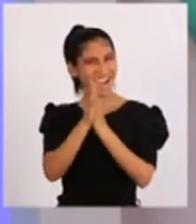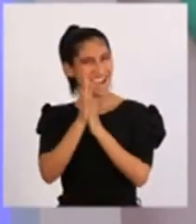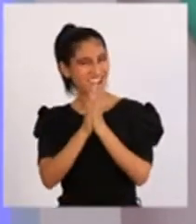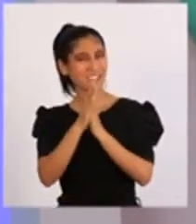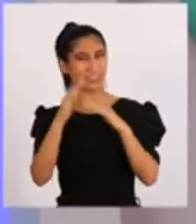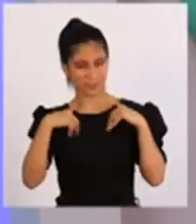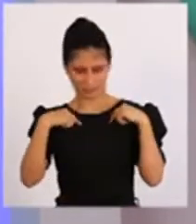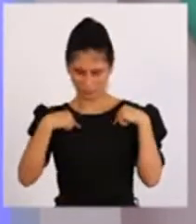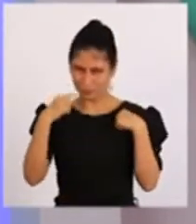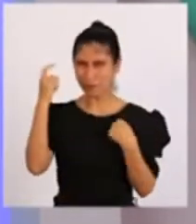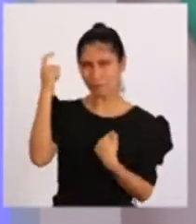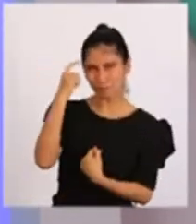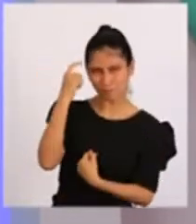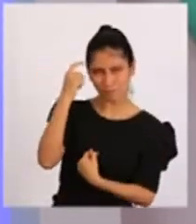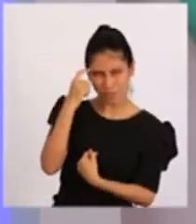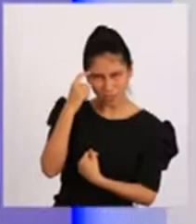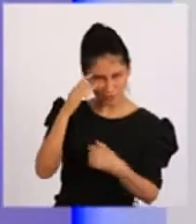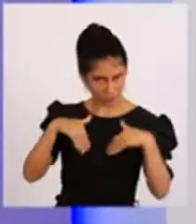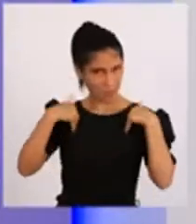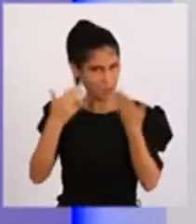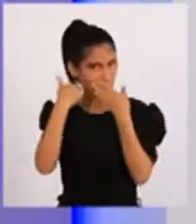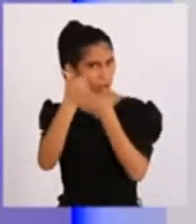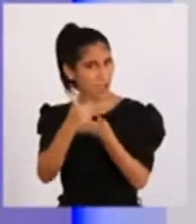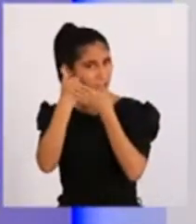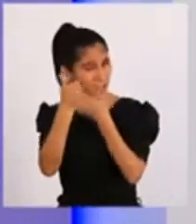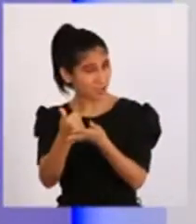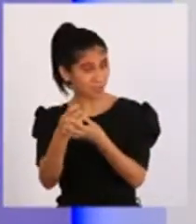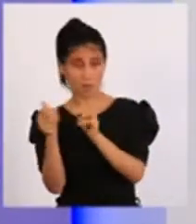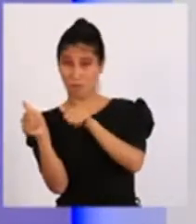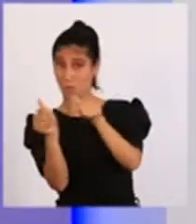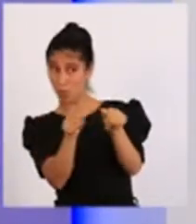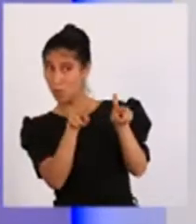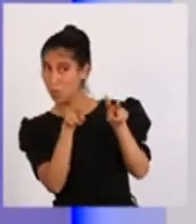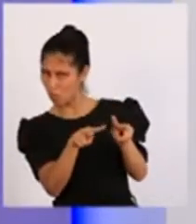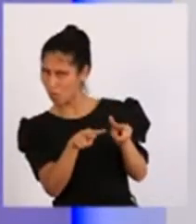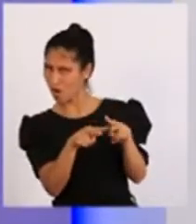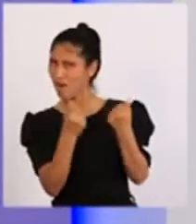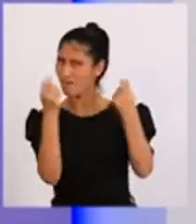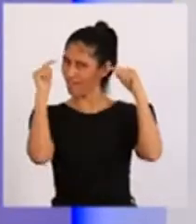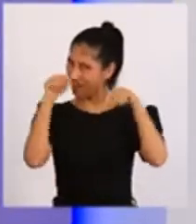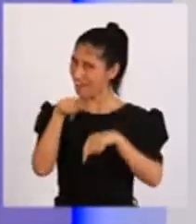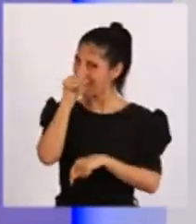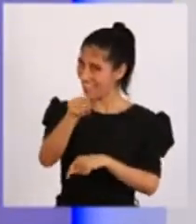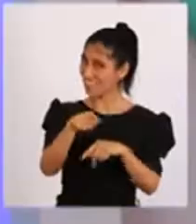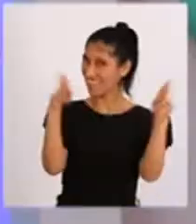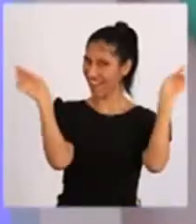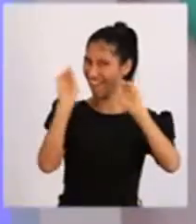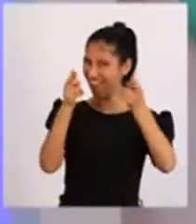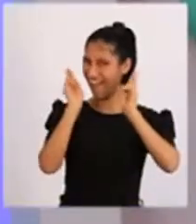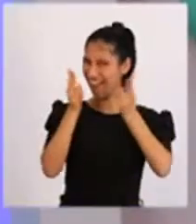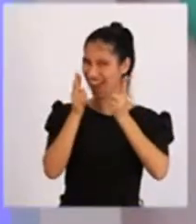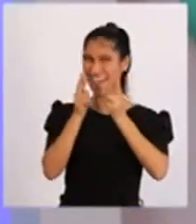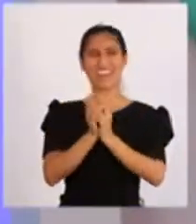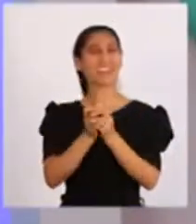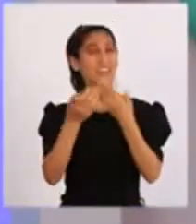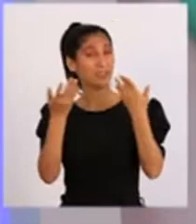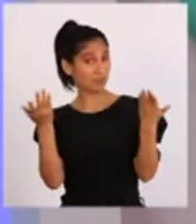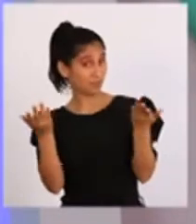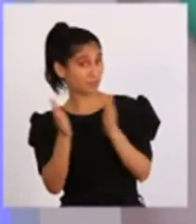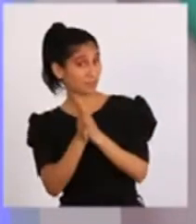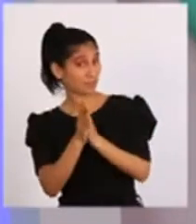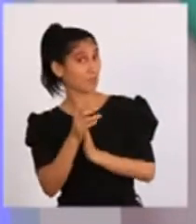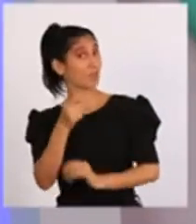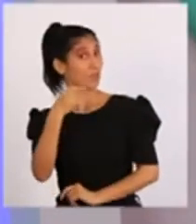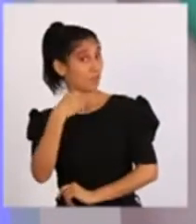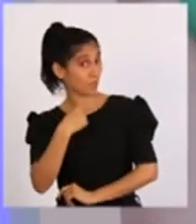Help. It's your lucky day. ¿Lo ves, Mario? Hoy es tu día de suerte. Well, I am a